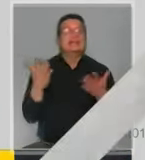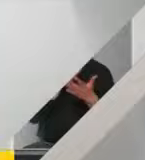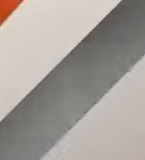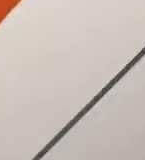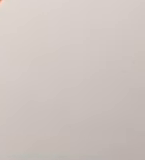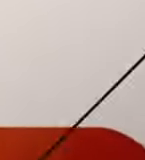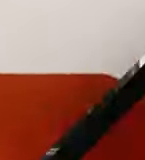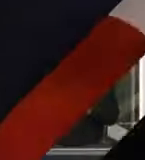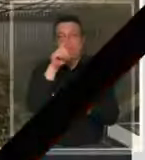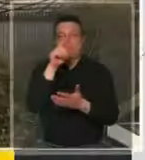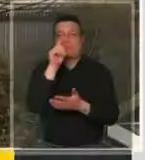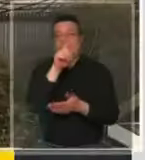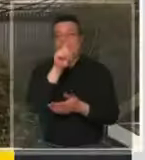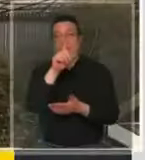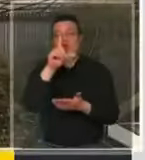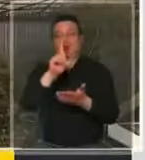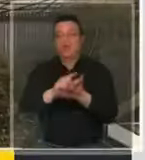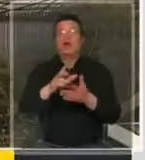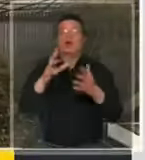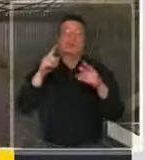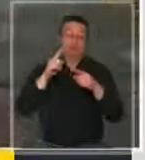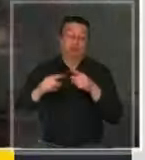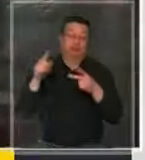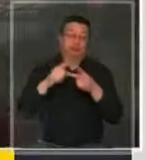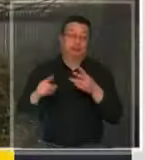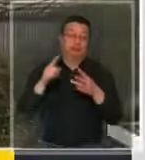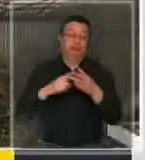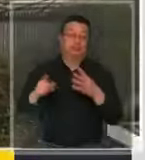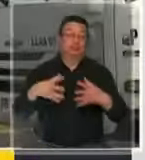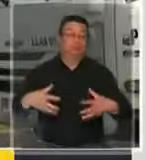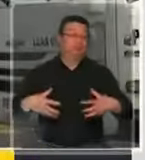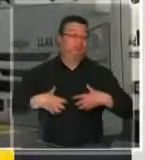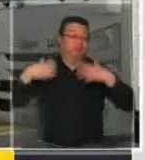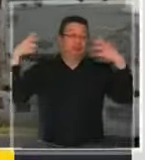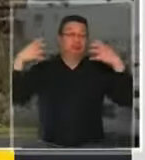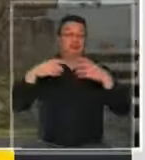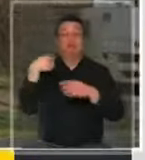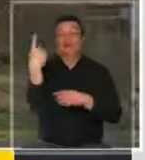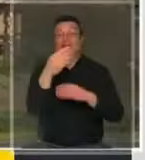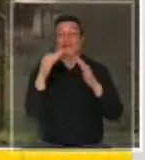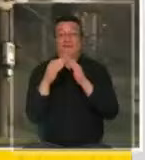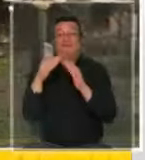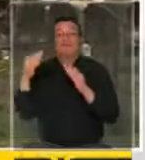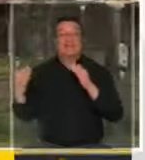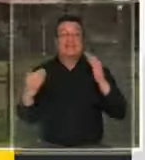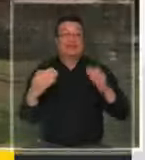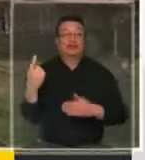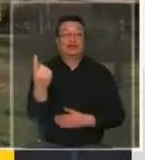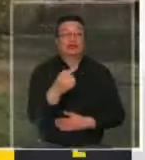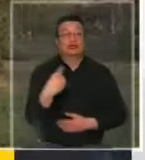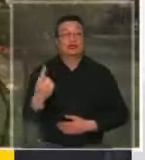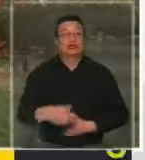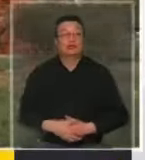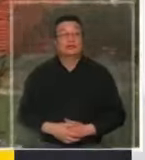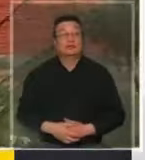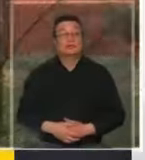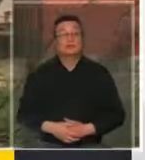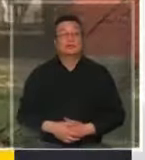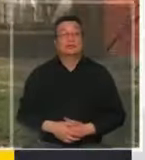por enésima vez, podríamos decirlo, ¿no?, con la indignación de los vecinos. Jorge. Buenas noches,